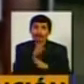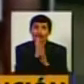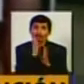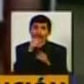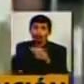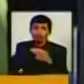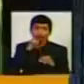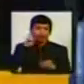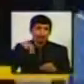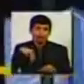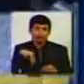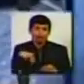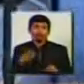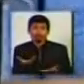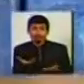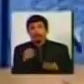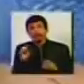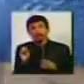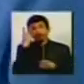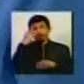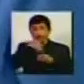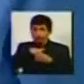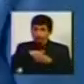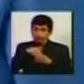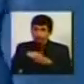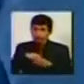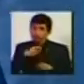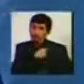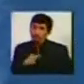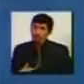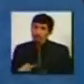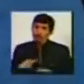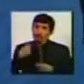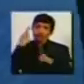mesas del país. Así se vio la segunda vuelta presidencial en el resto del planeta.